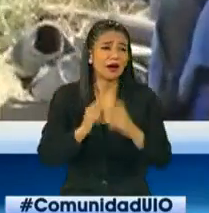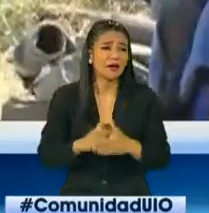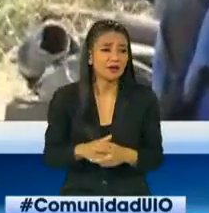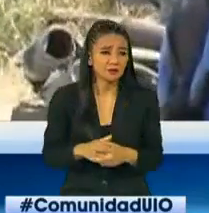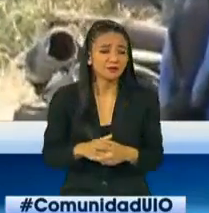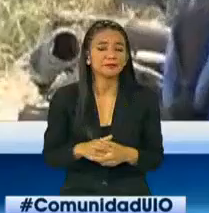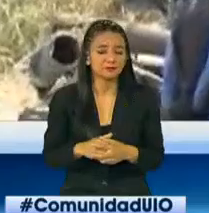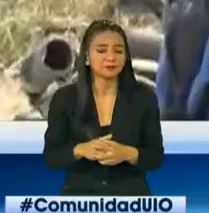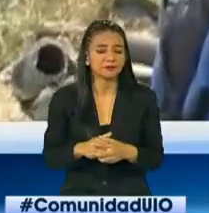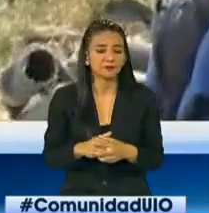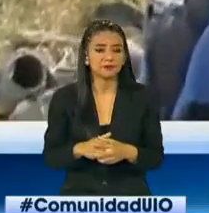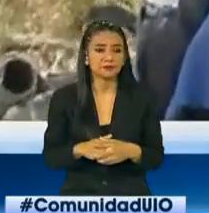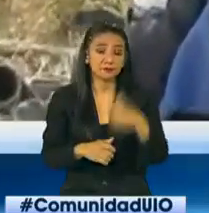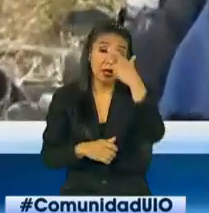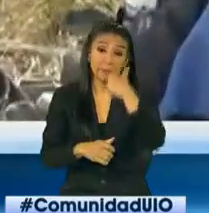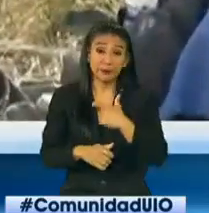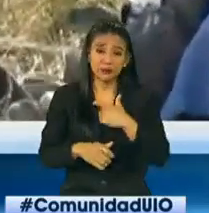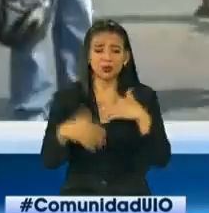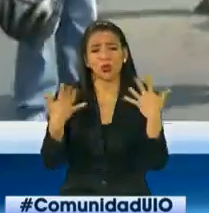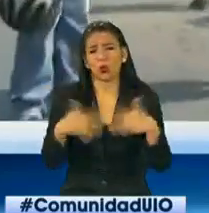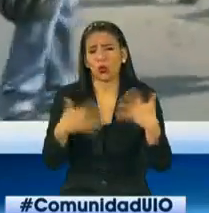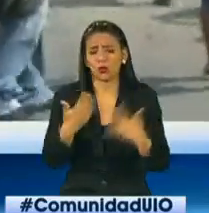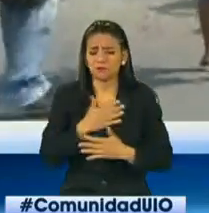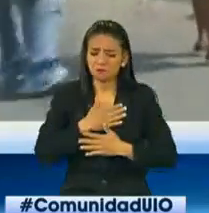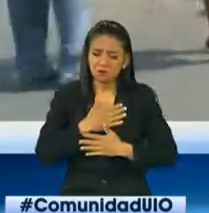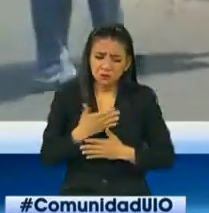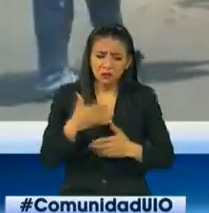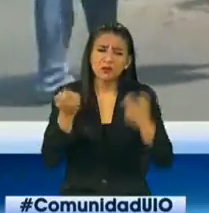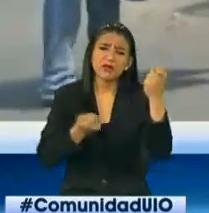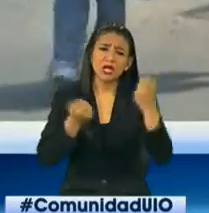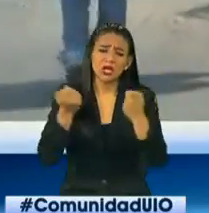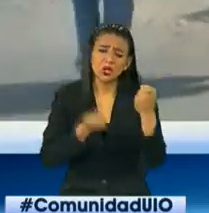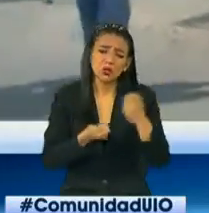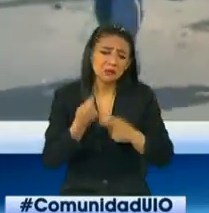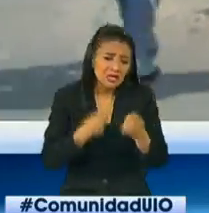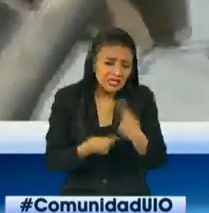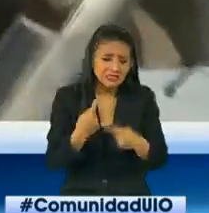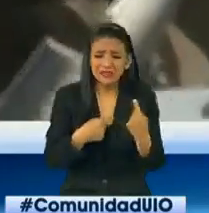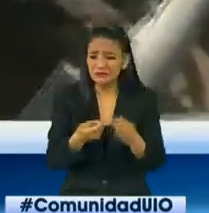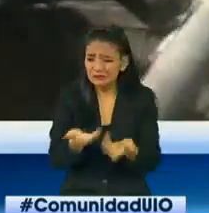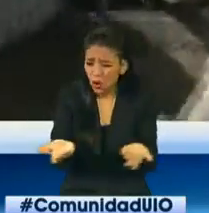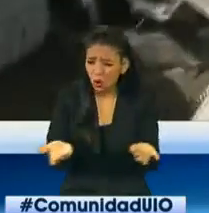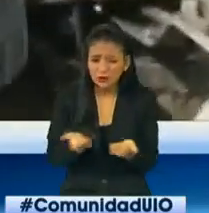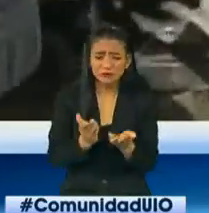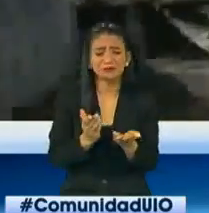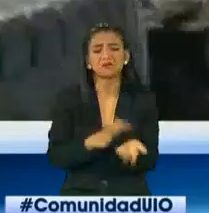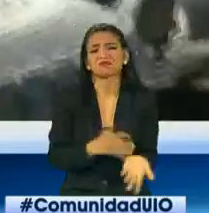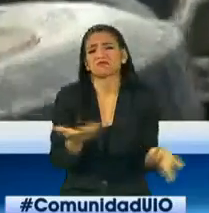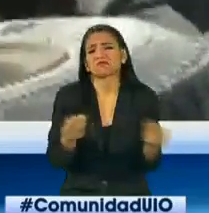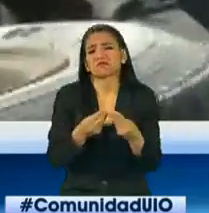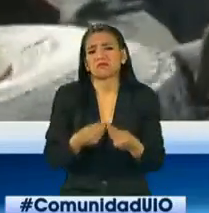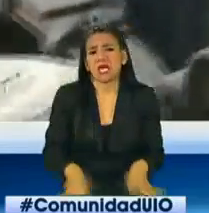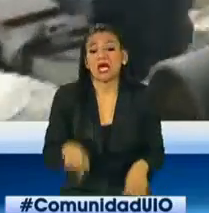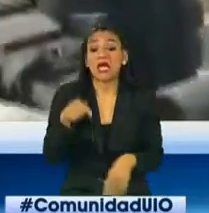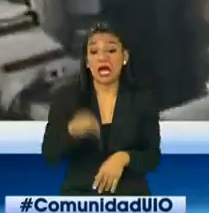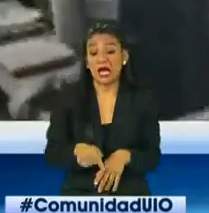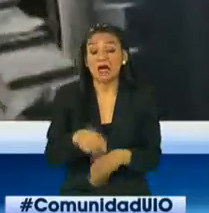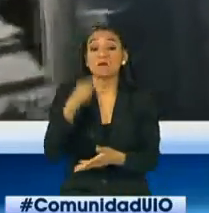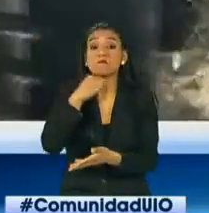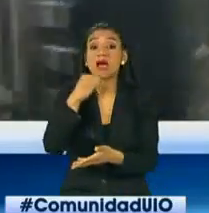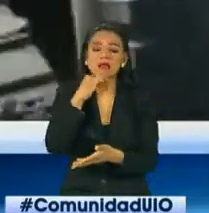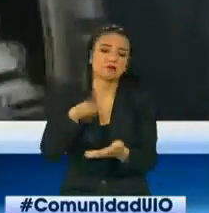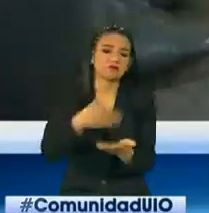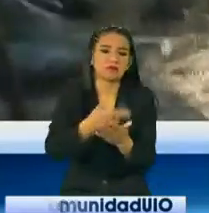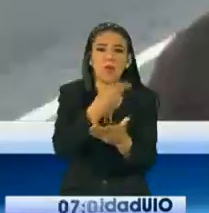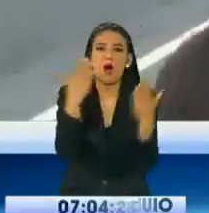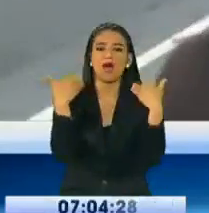Uno de los comerciantes aún lamenta la pérdida del vehículo y $5,000 que llevaba en mercadería desde Manta hacia Guayaquil. Un trailer que